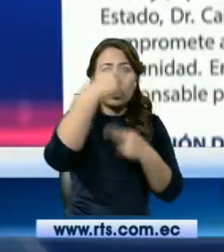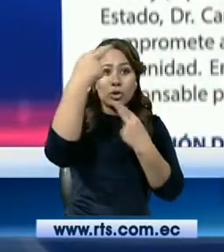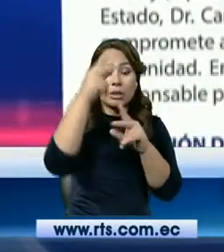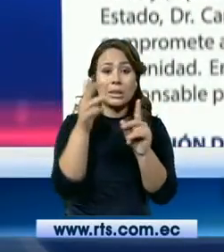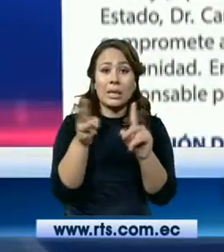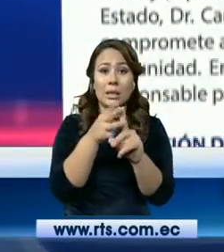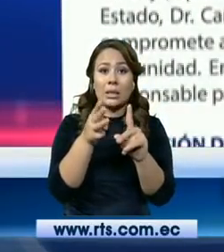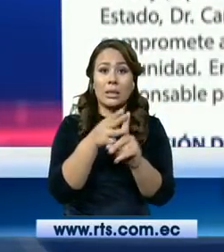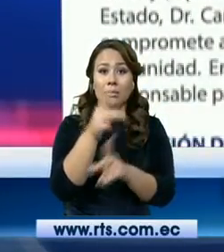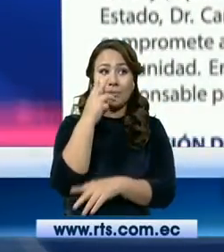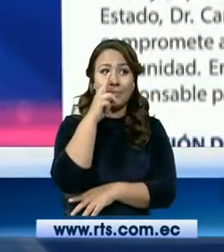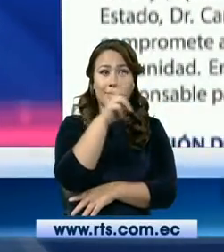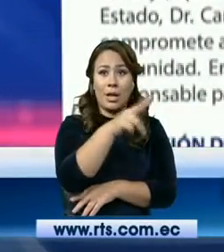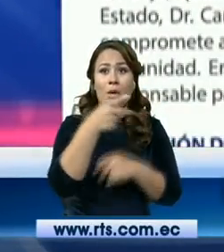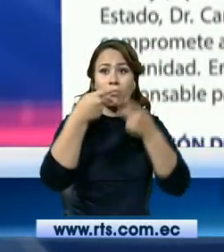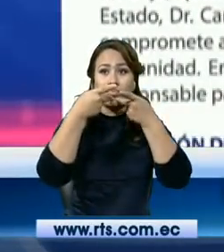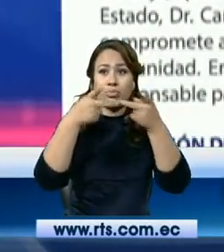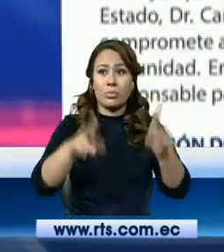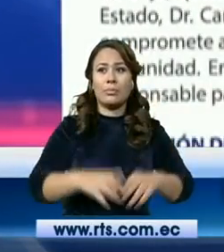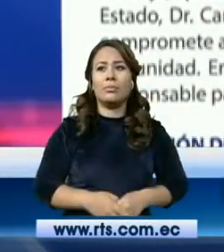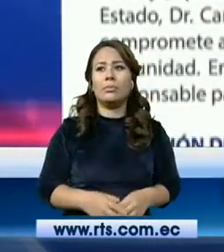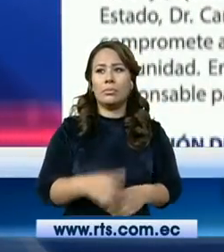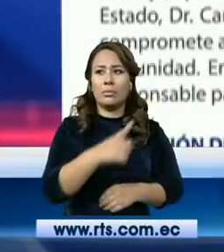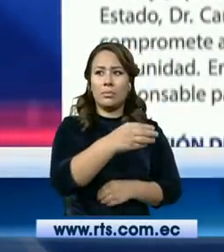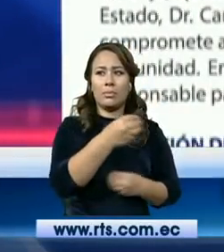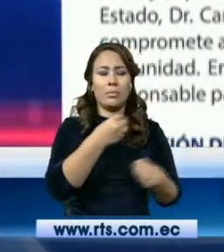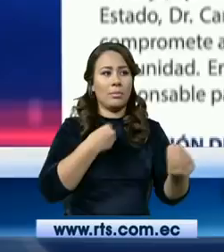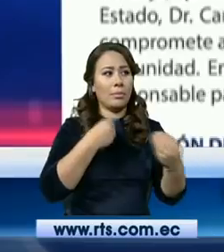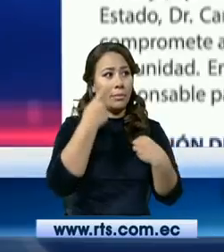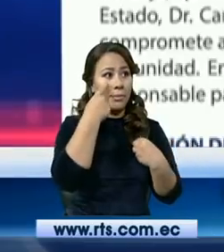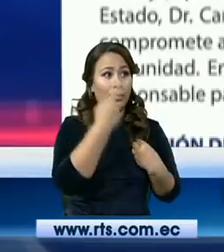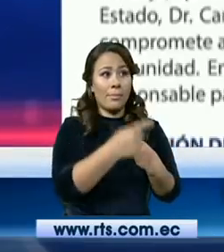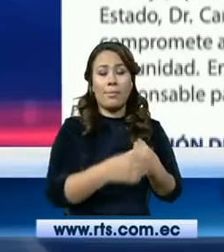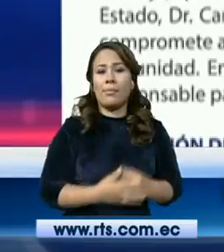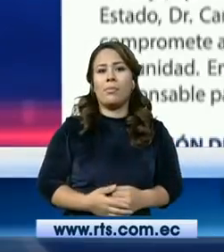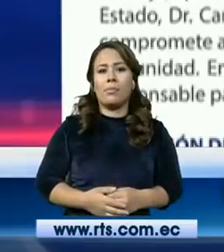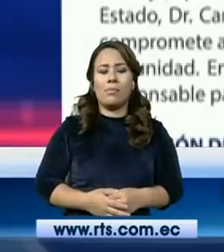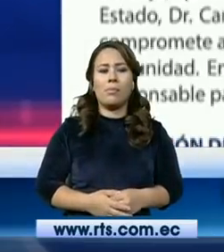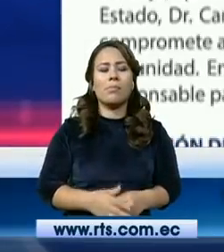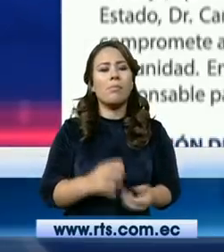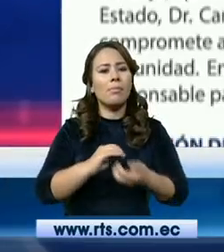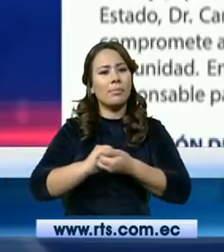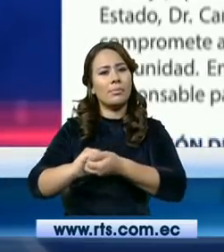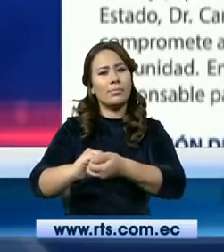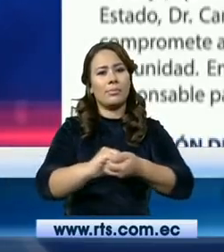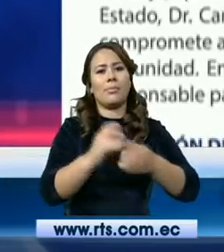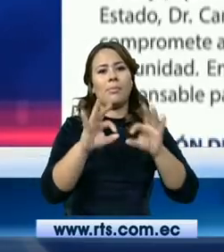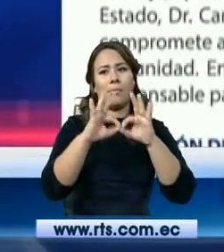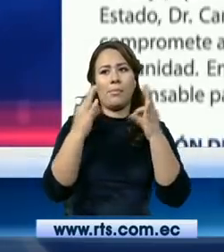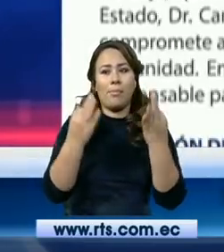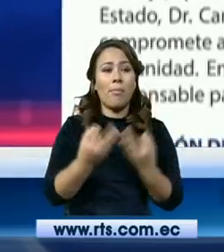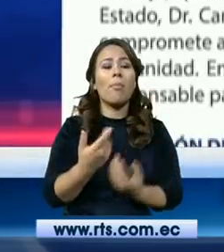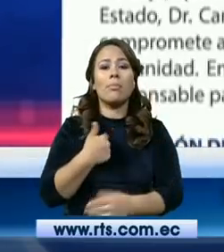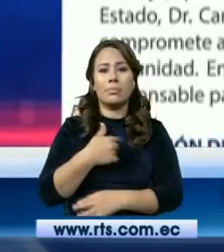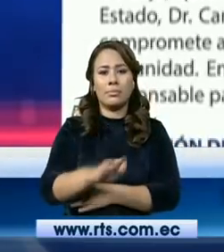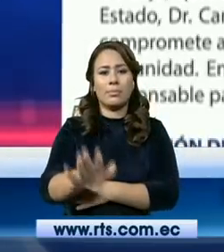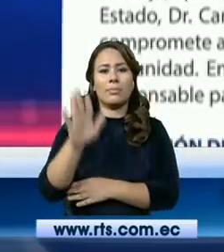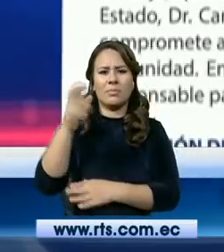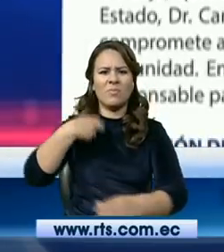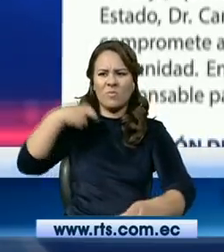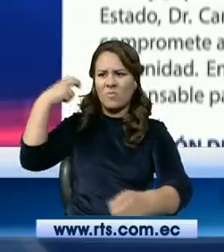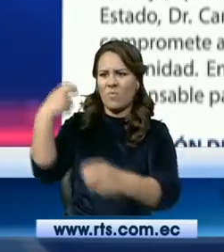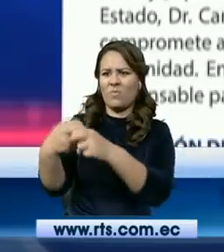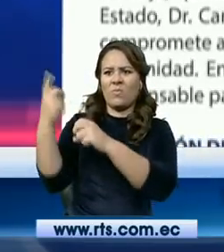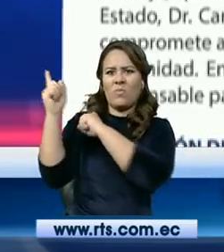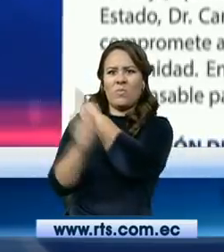carlos bacca manche no mediante un comunicado oficial expresó su solidaridad con su familia y se compromete a aplicar todo el rigor